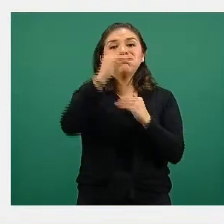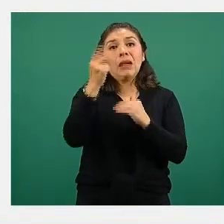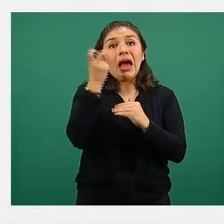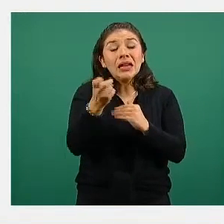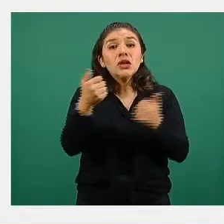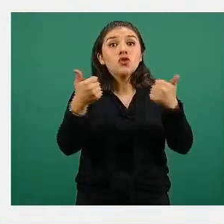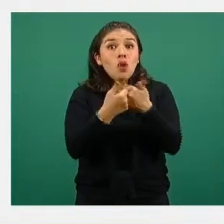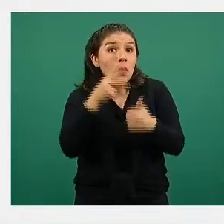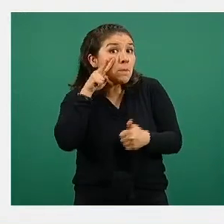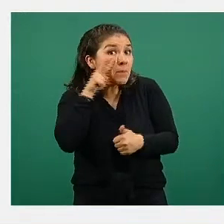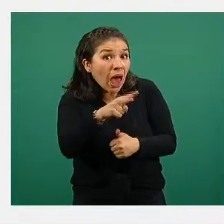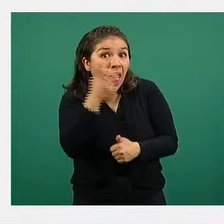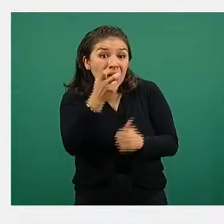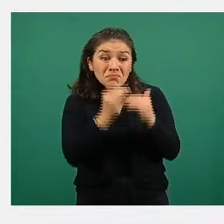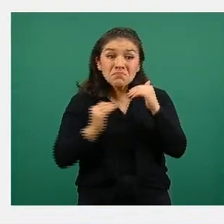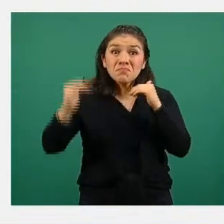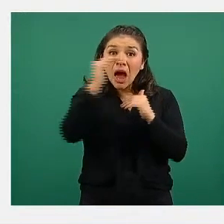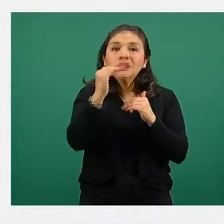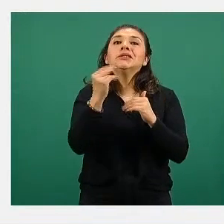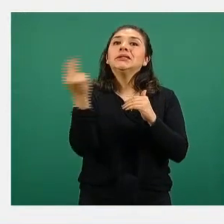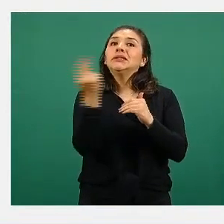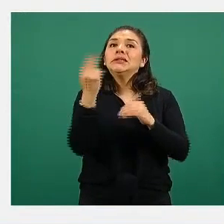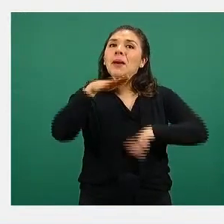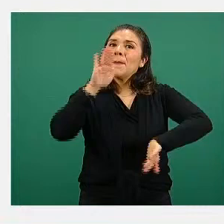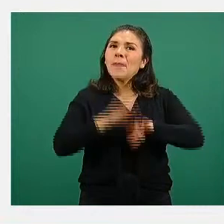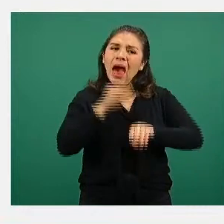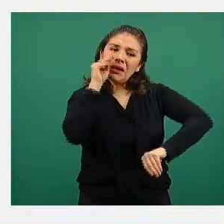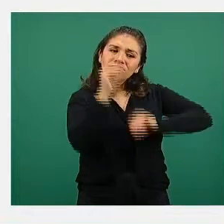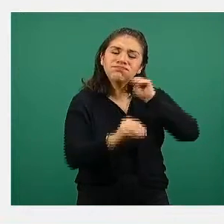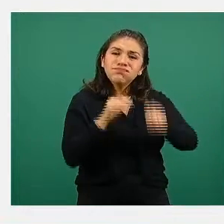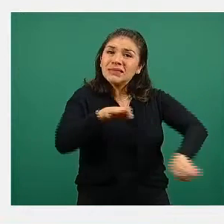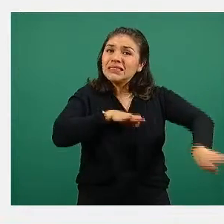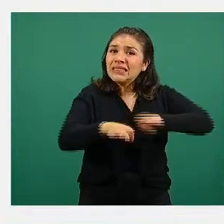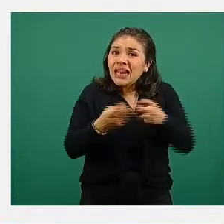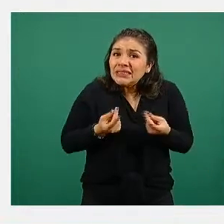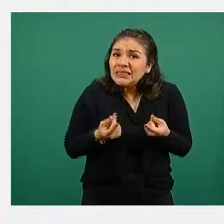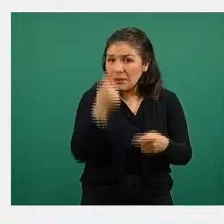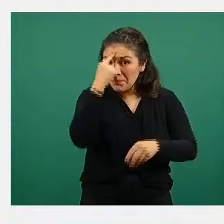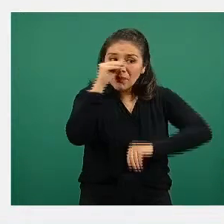cual, o cuando se supera, pues entonces los trabajos de reconversión y